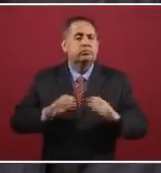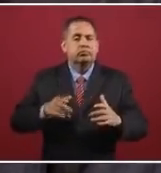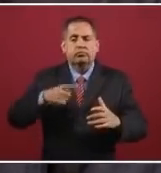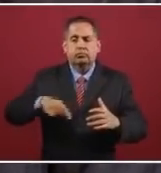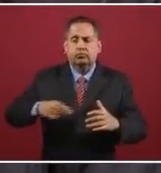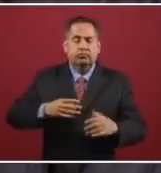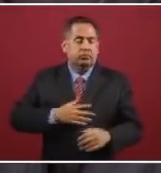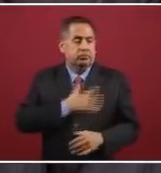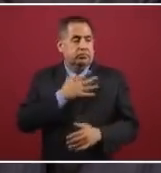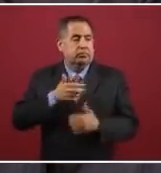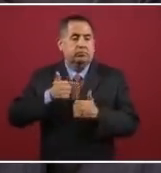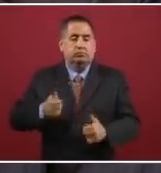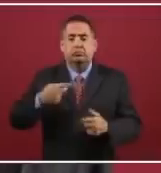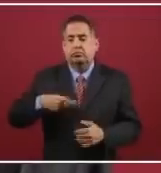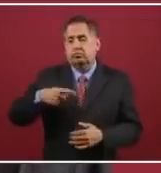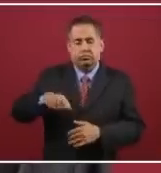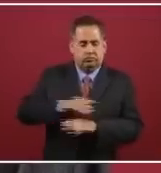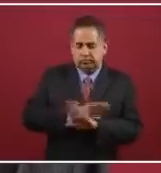el bienestar.